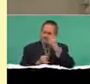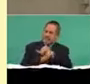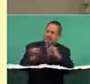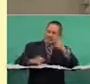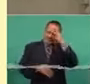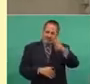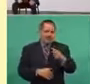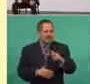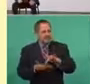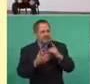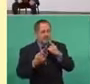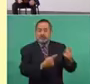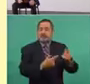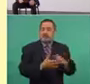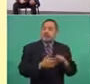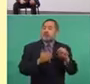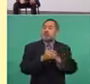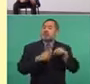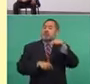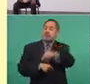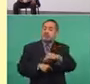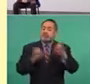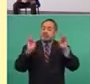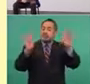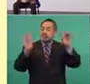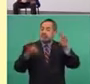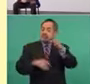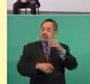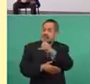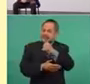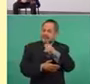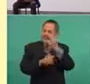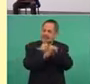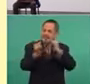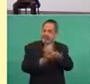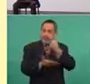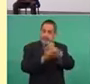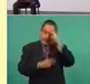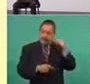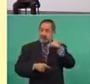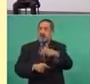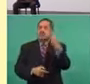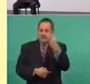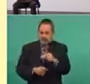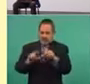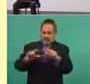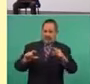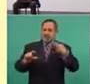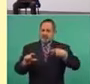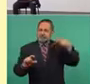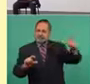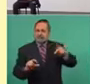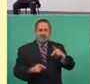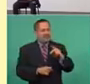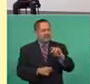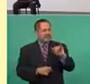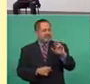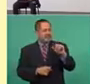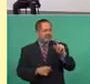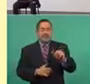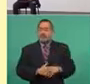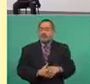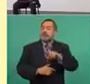México en el ángel de la independencia en la Ciudad de México. Años más tarde, en verano de